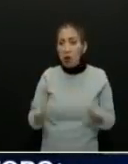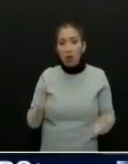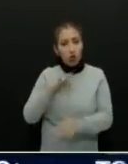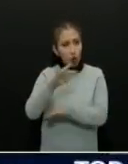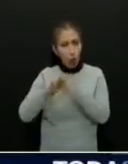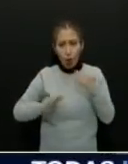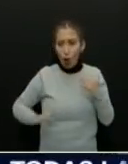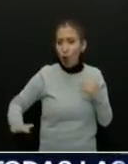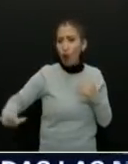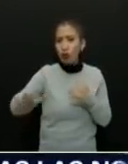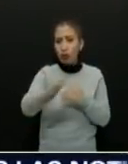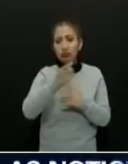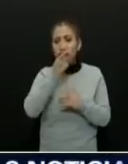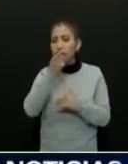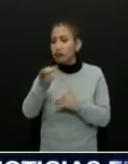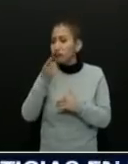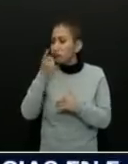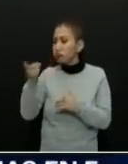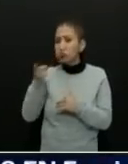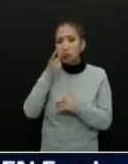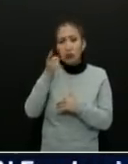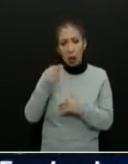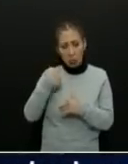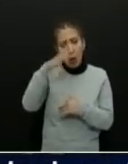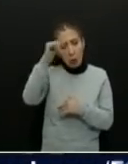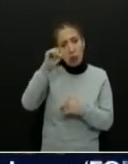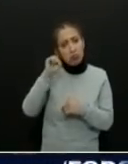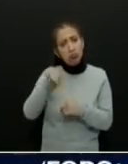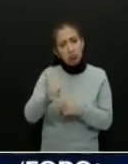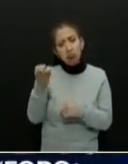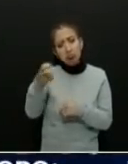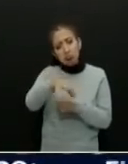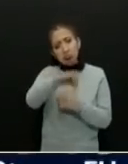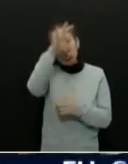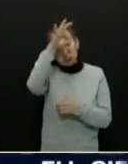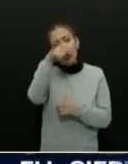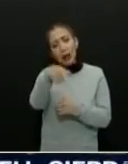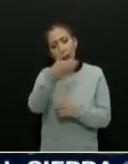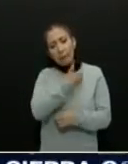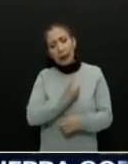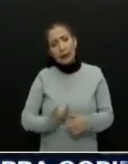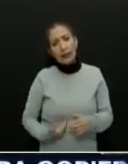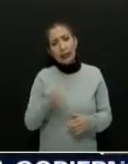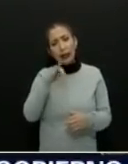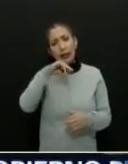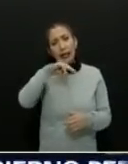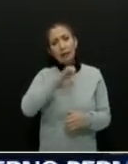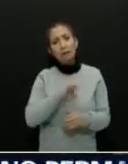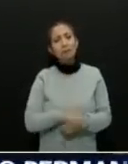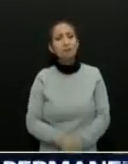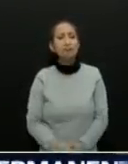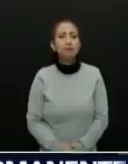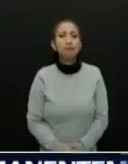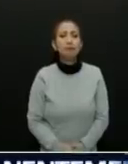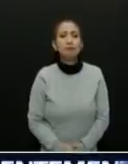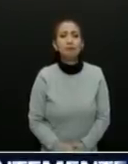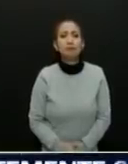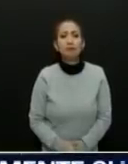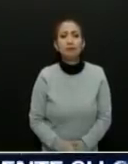Todos dijimos, estamos de acuerdo que él sea el presidente